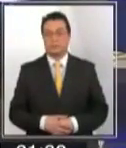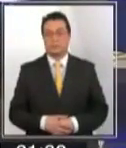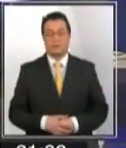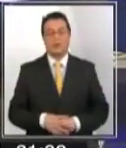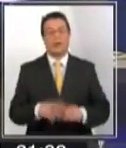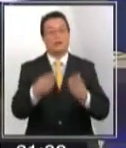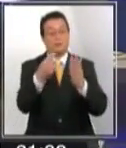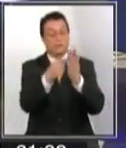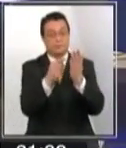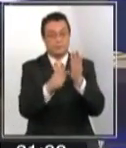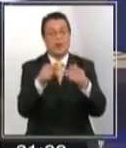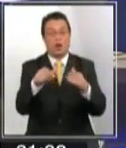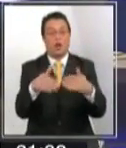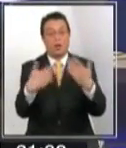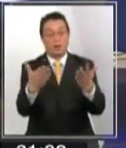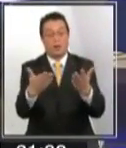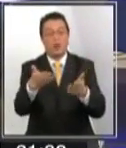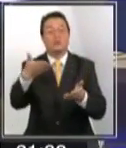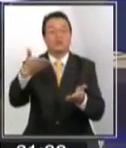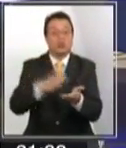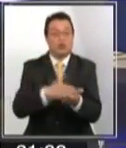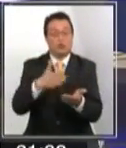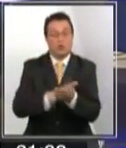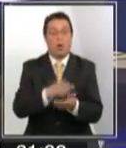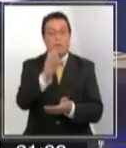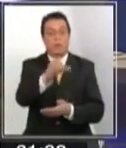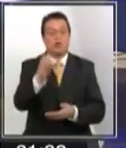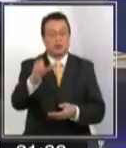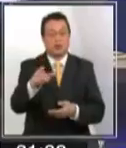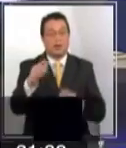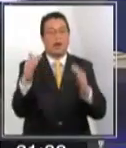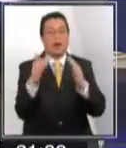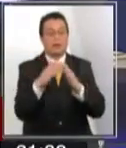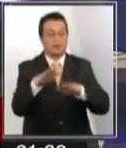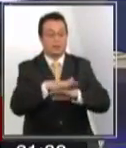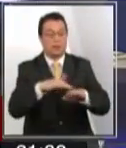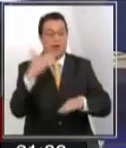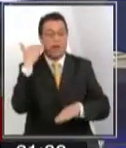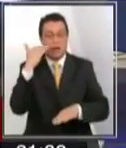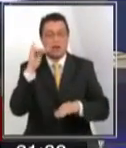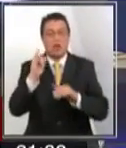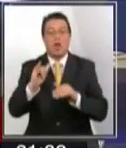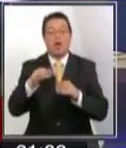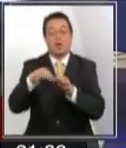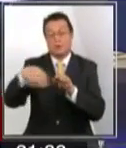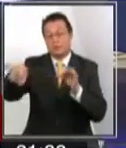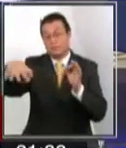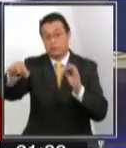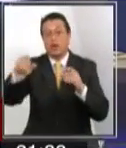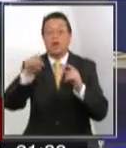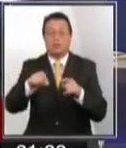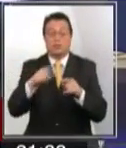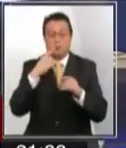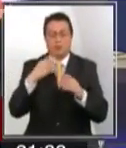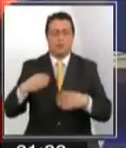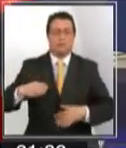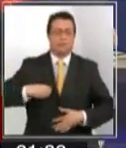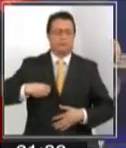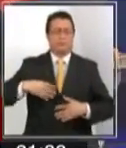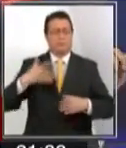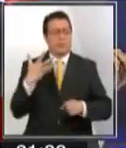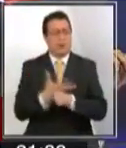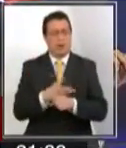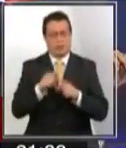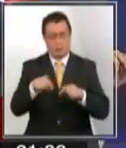Las cifras entregadas hoy sobre la muerte de personas en los recintos del CENAMI y también en recintos ambulatorios han causado gran impacto. Vamos a conversar al respecto